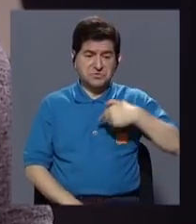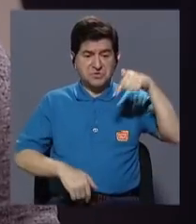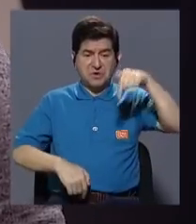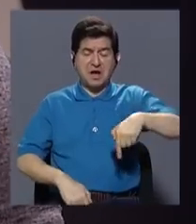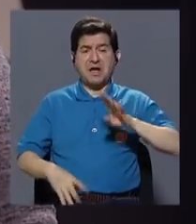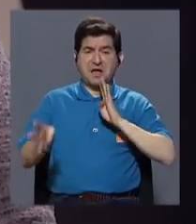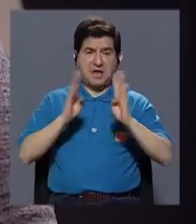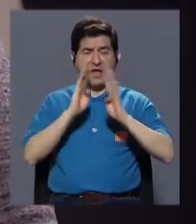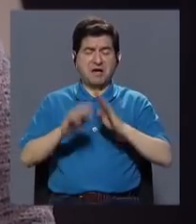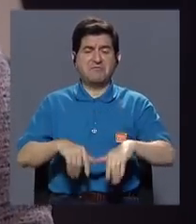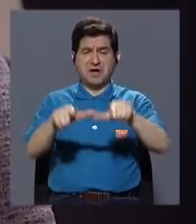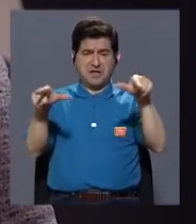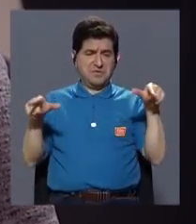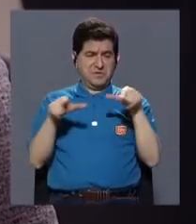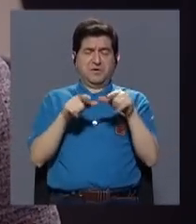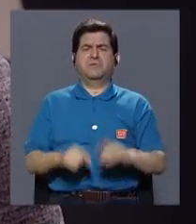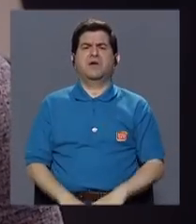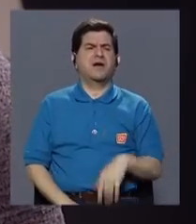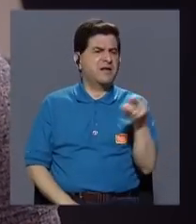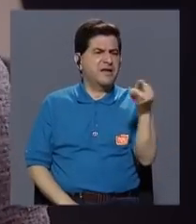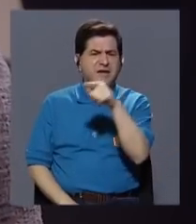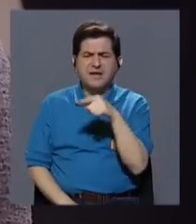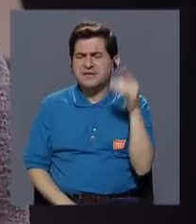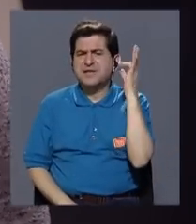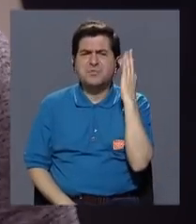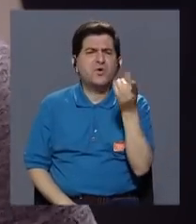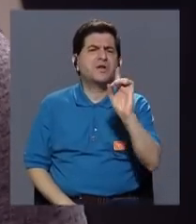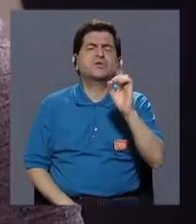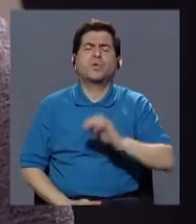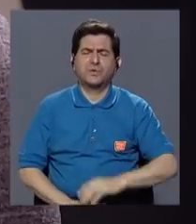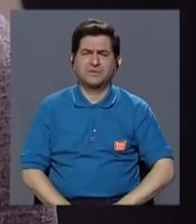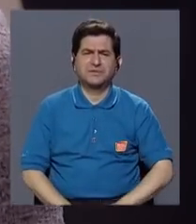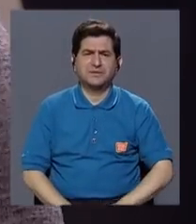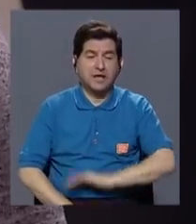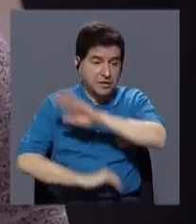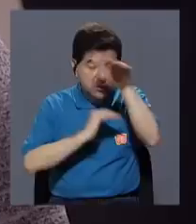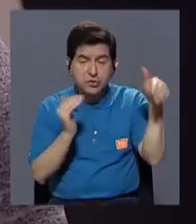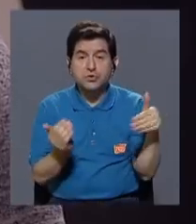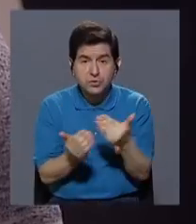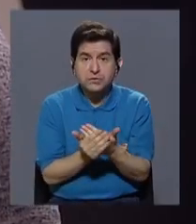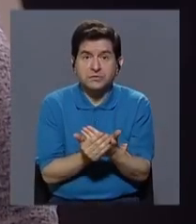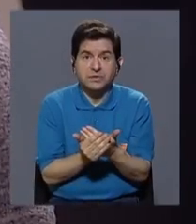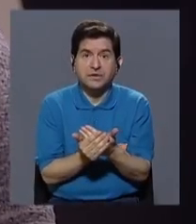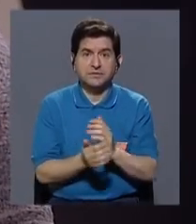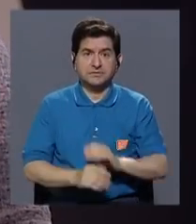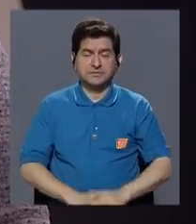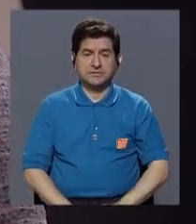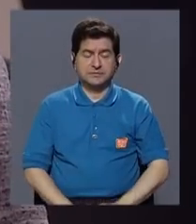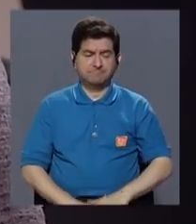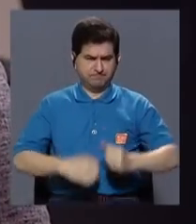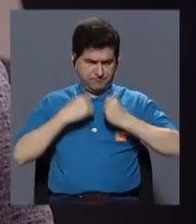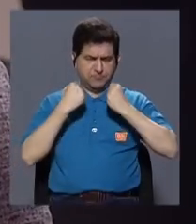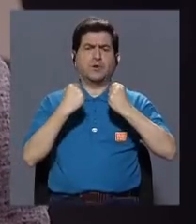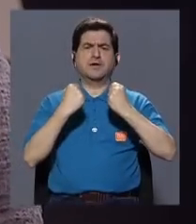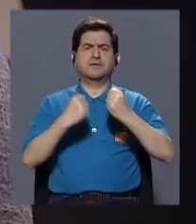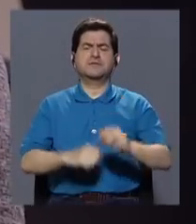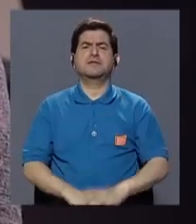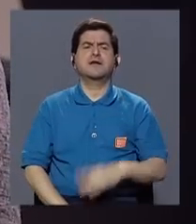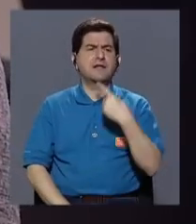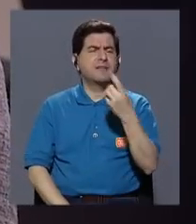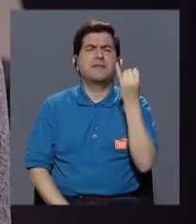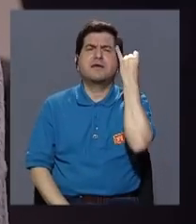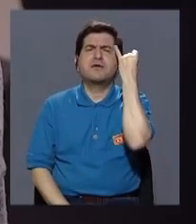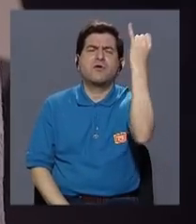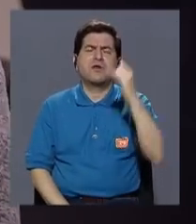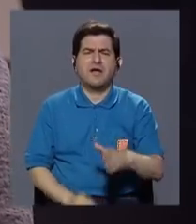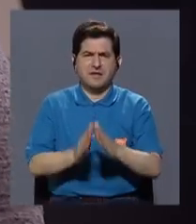estoy aquí hablando desde esta posición donde están estas mujeres entonces realmente todas todas son fuertes digo que